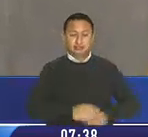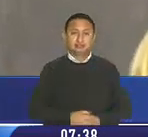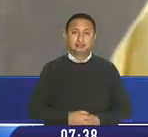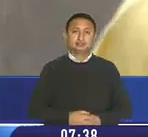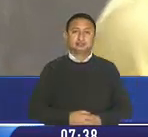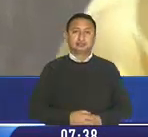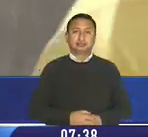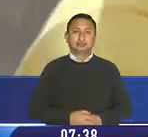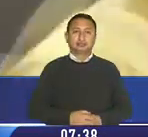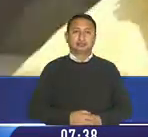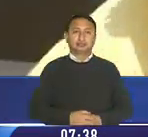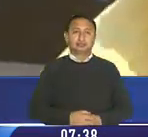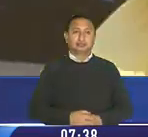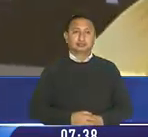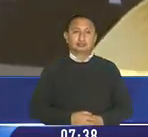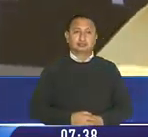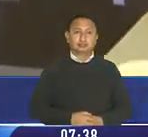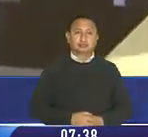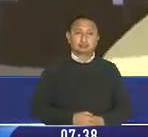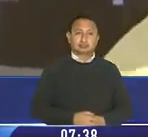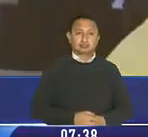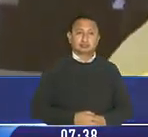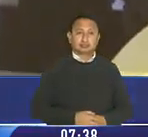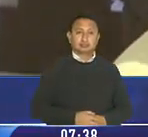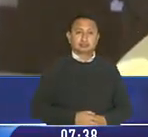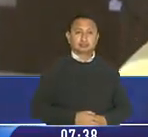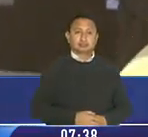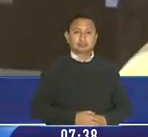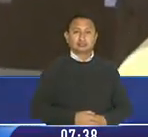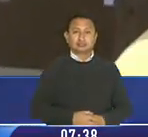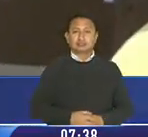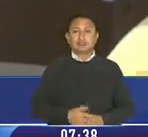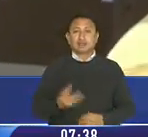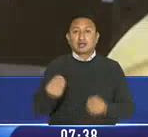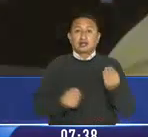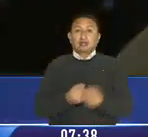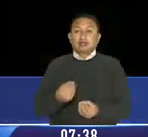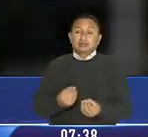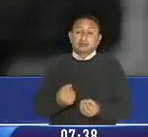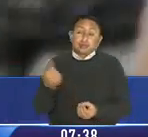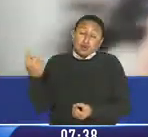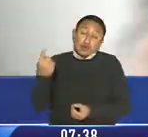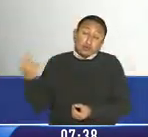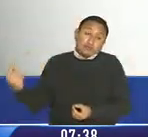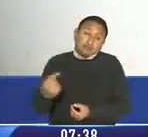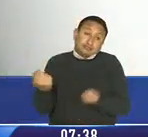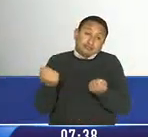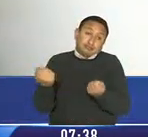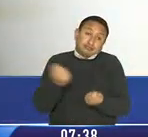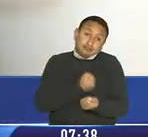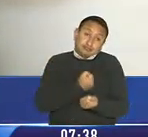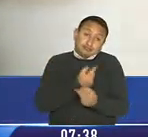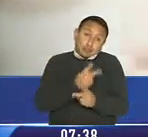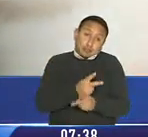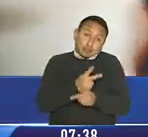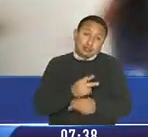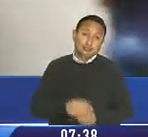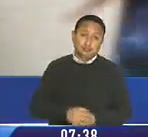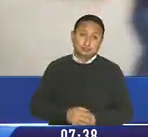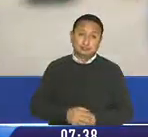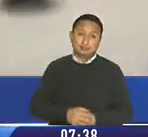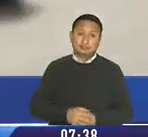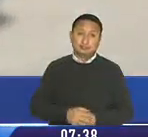igual manera todo es lo mismo. Ellos hacen lo que hacen, lo único es tomar medidas como a ellos les conviene. Acá el temor les impide